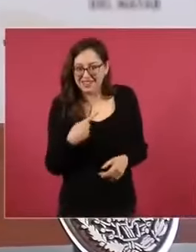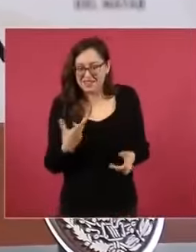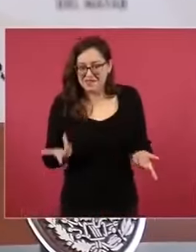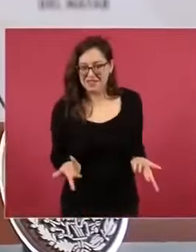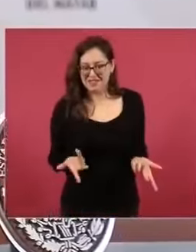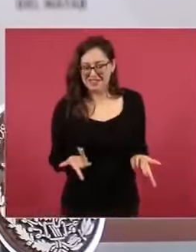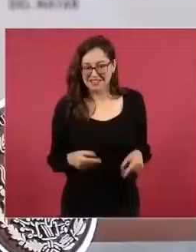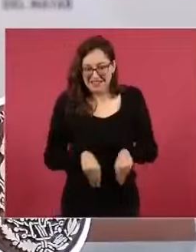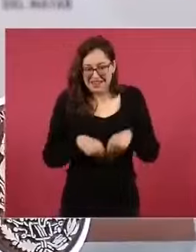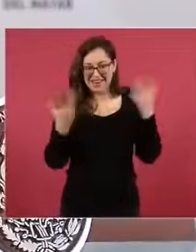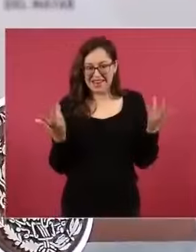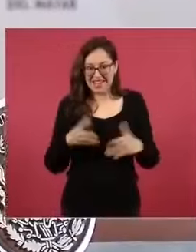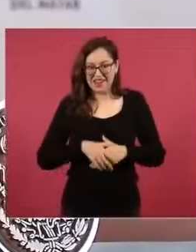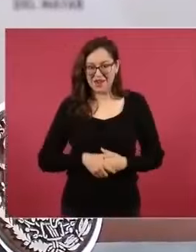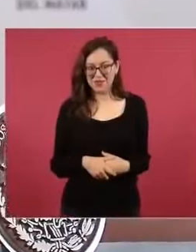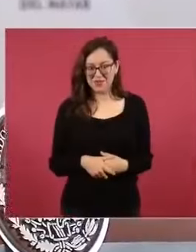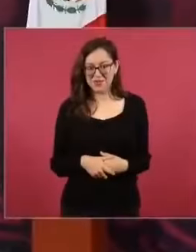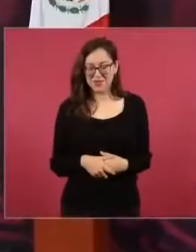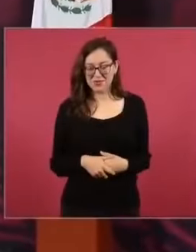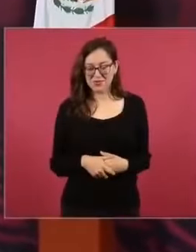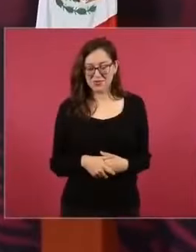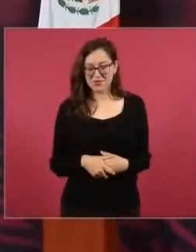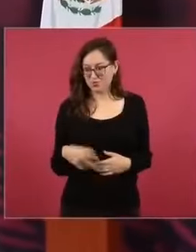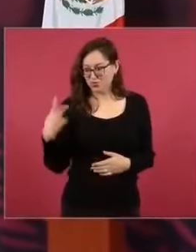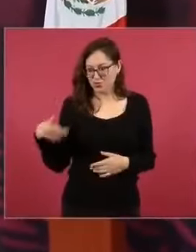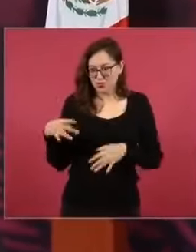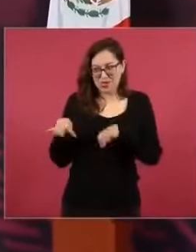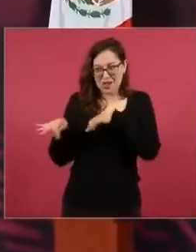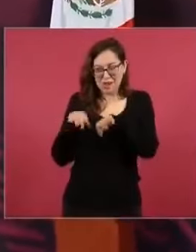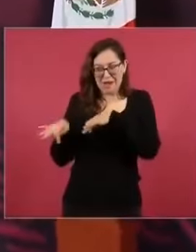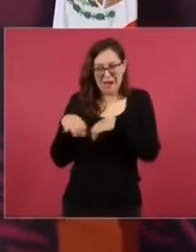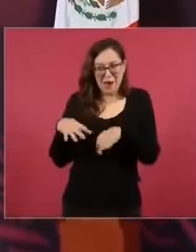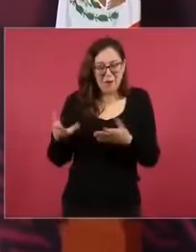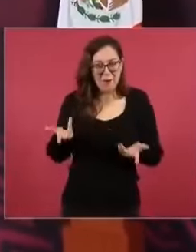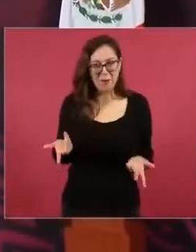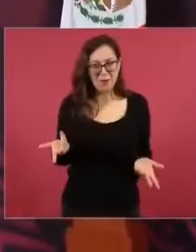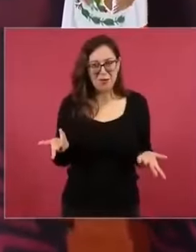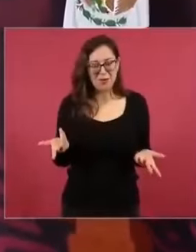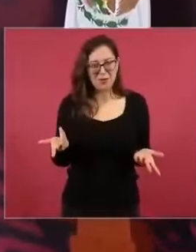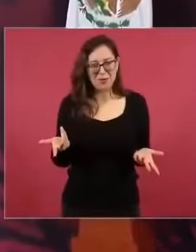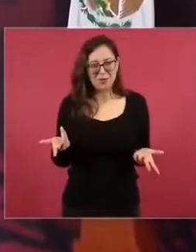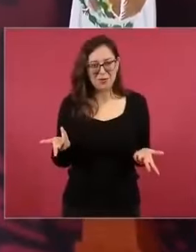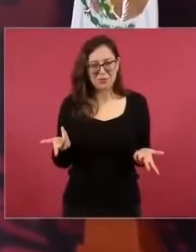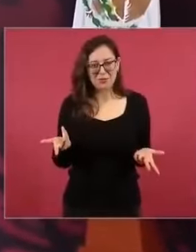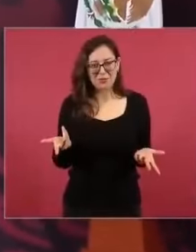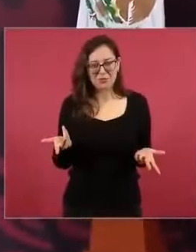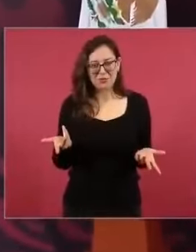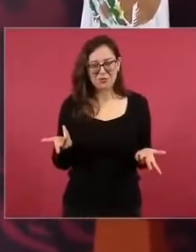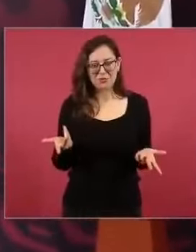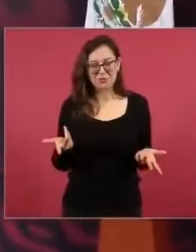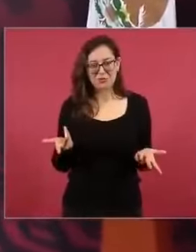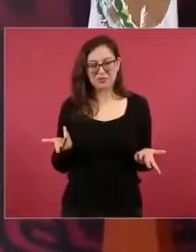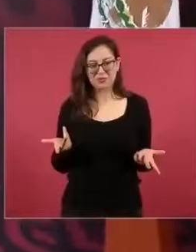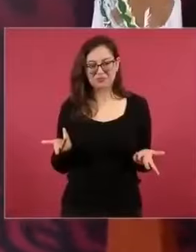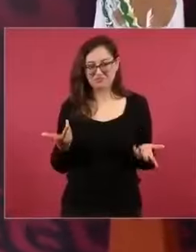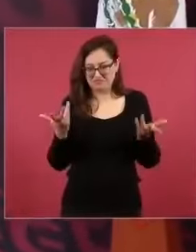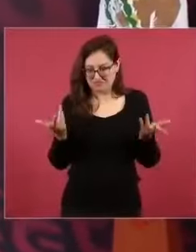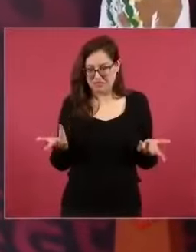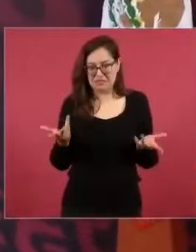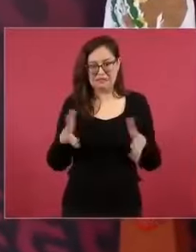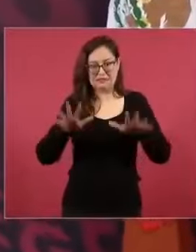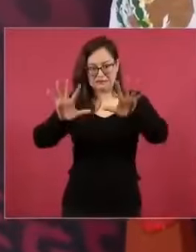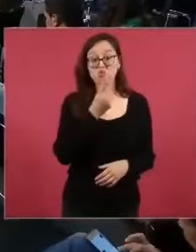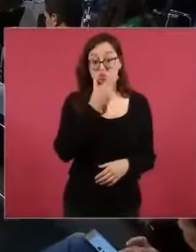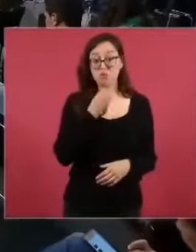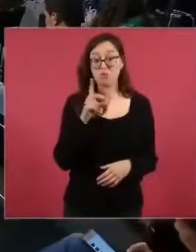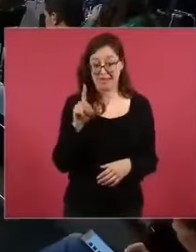que todavía no conseguimos los votos pues Le bajamos más a los principios hay que buscar el equilibrio entre la eficacia y